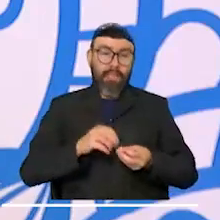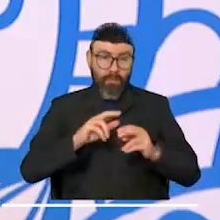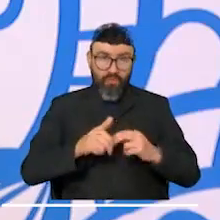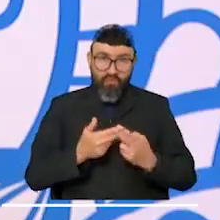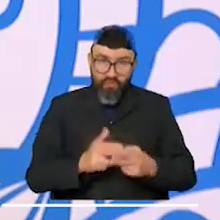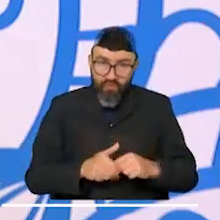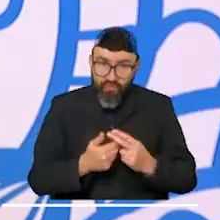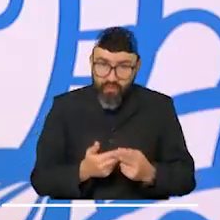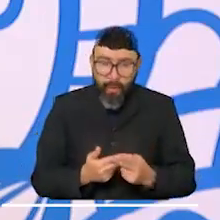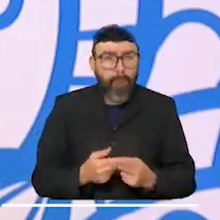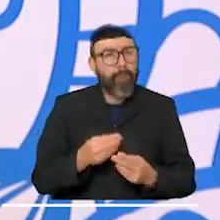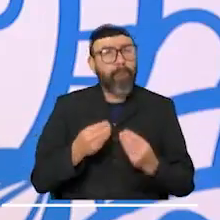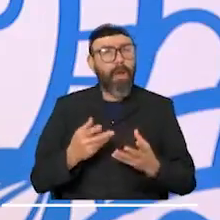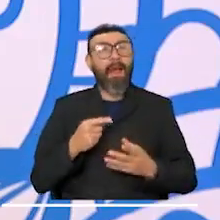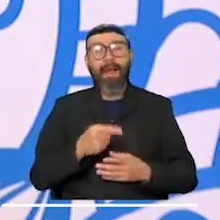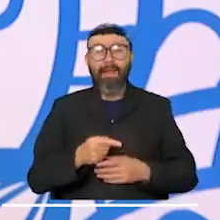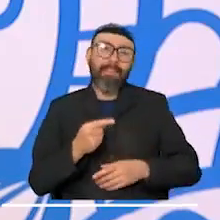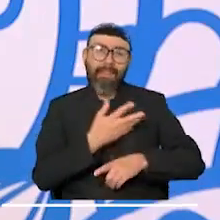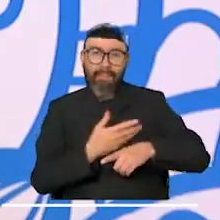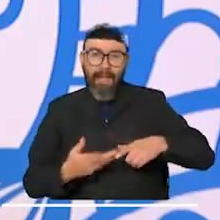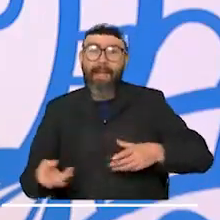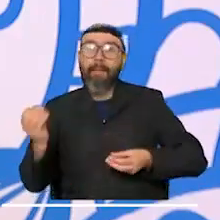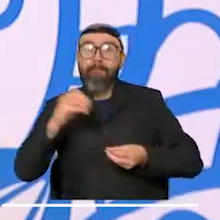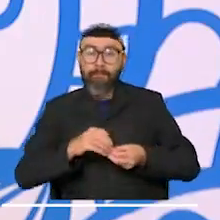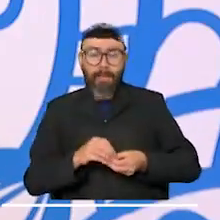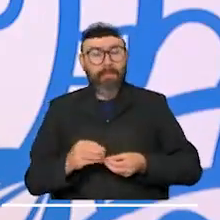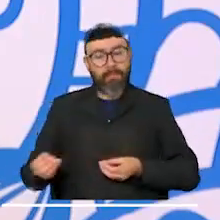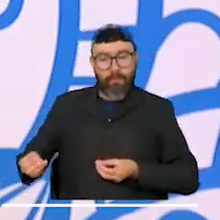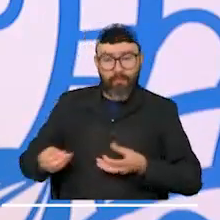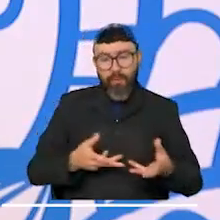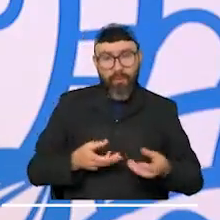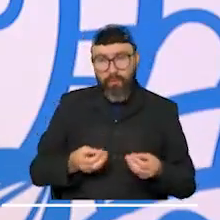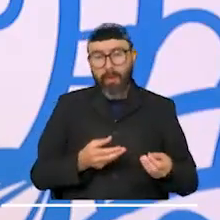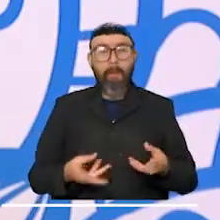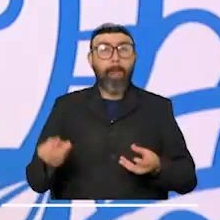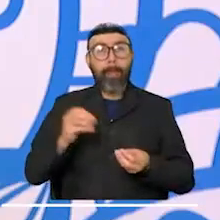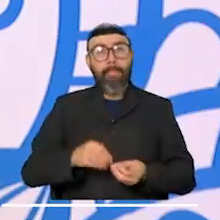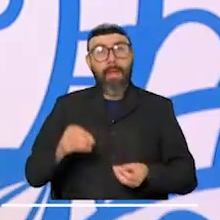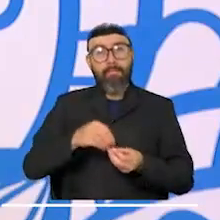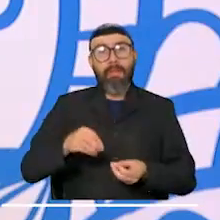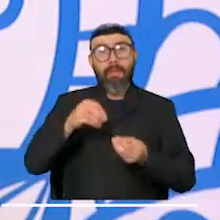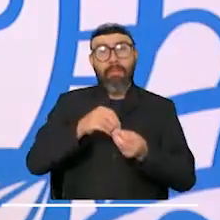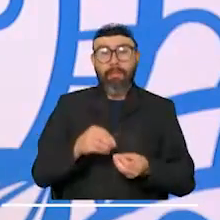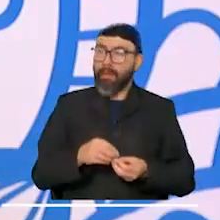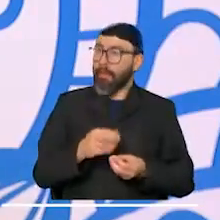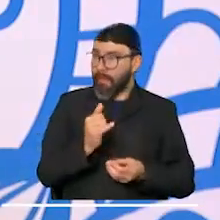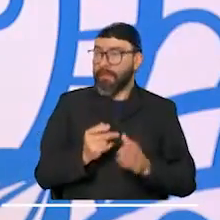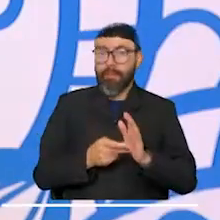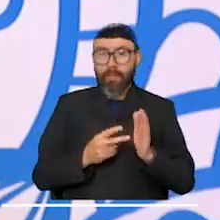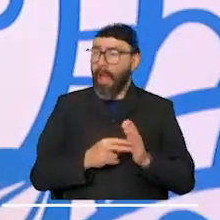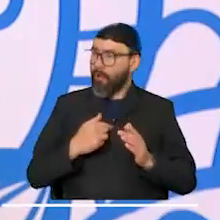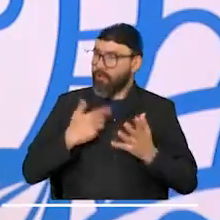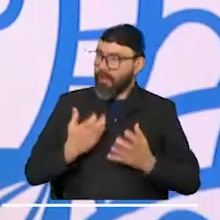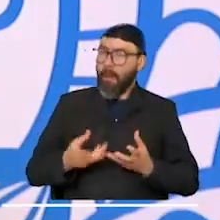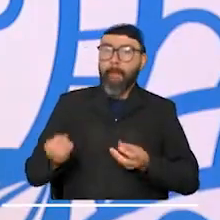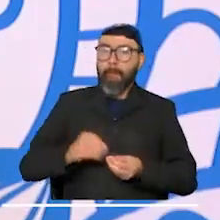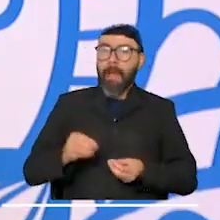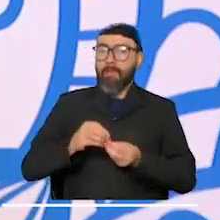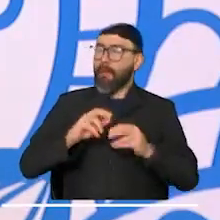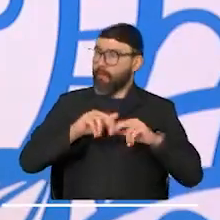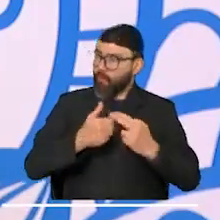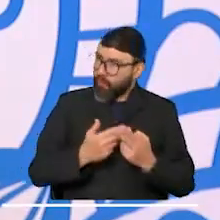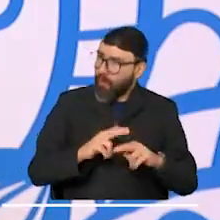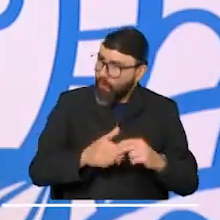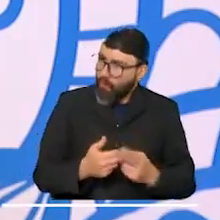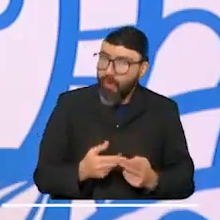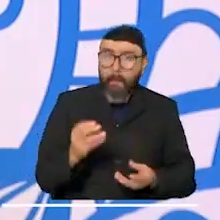mejoren más las relaciones sexuales o sea entre más bueno paso más ganas Me dan de seguir pasando bueno Y háganle o sea como